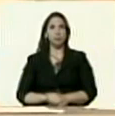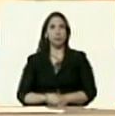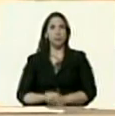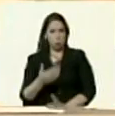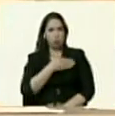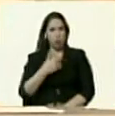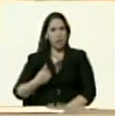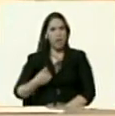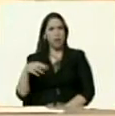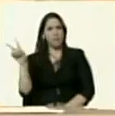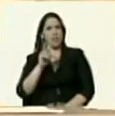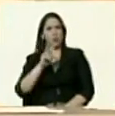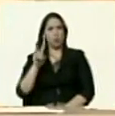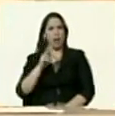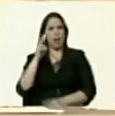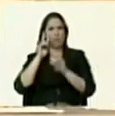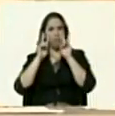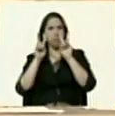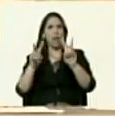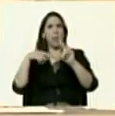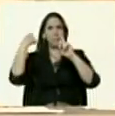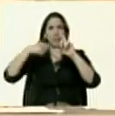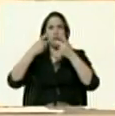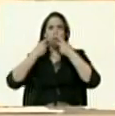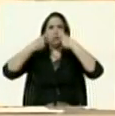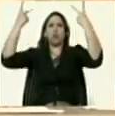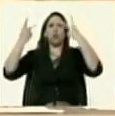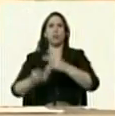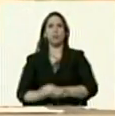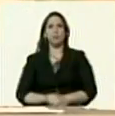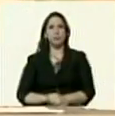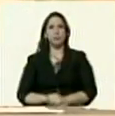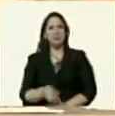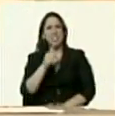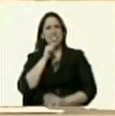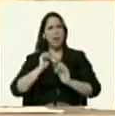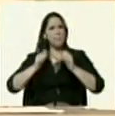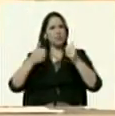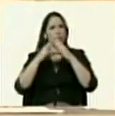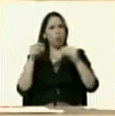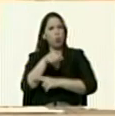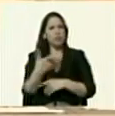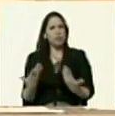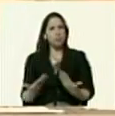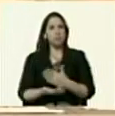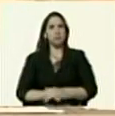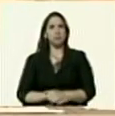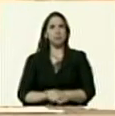quiero que Venezuela entera vea este video, vamos a viralizarlo. ¿Quién empezó todo esto?